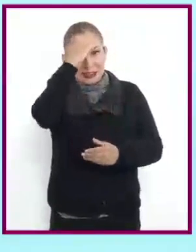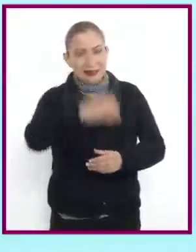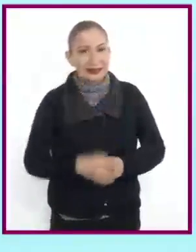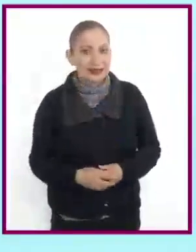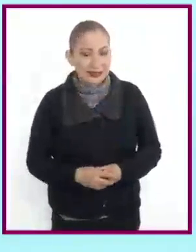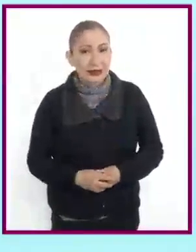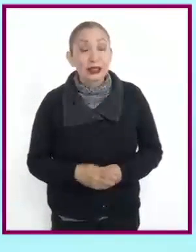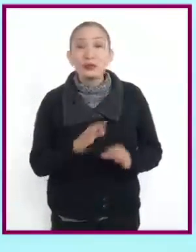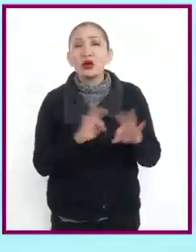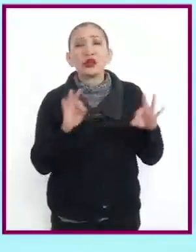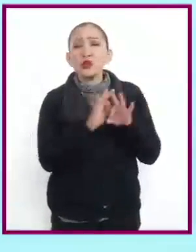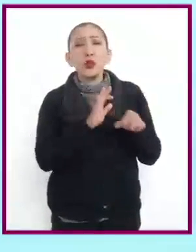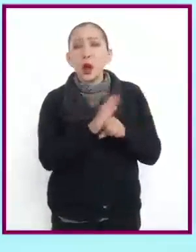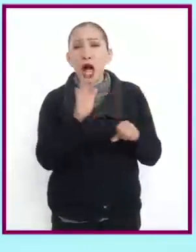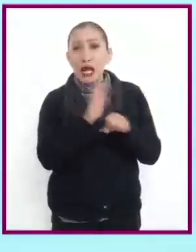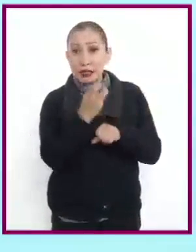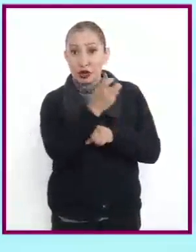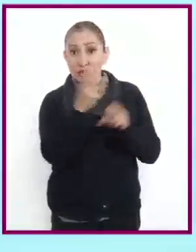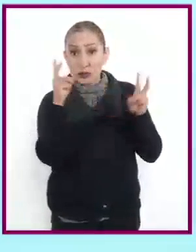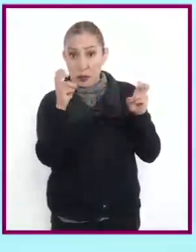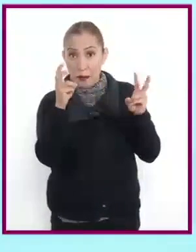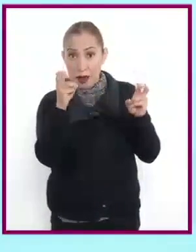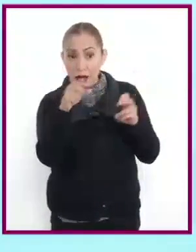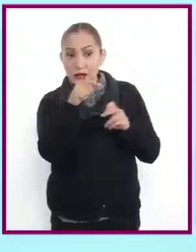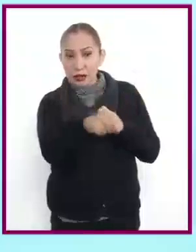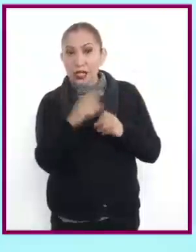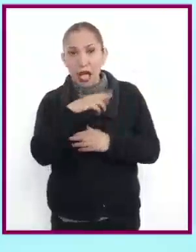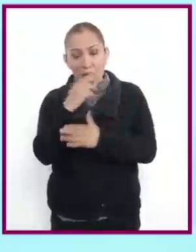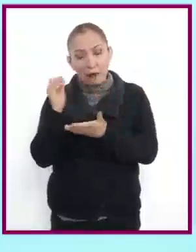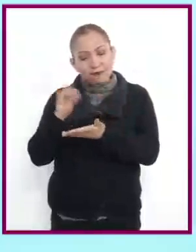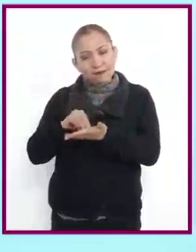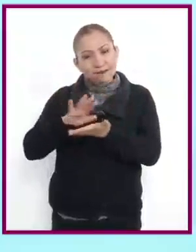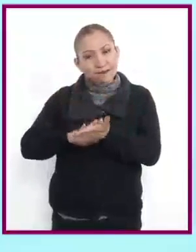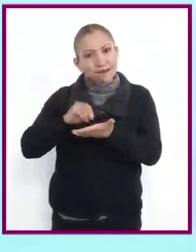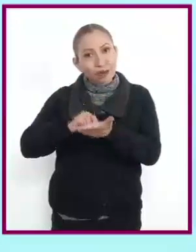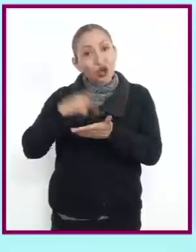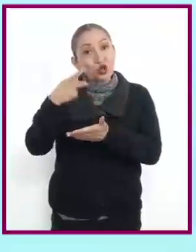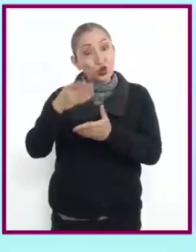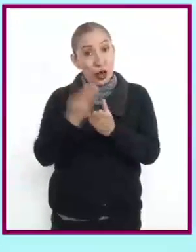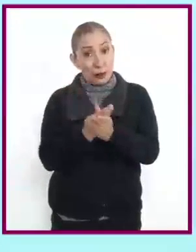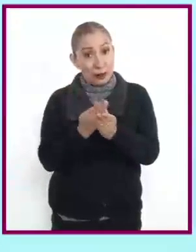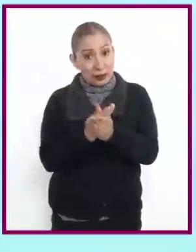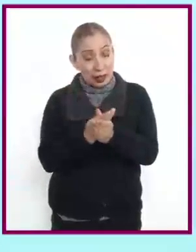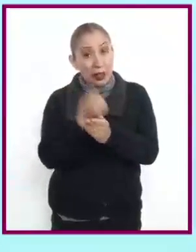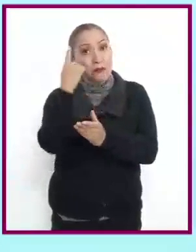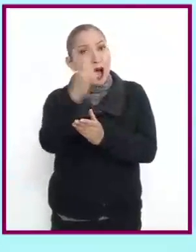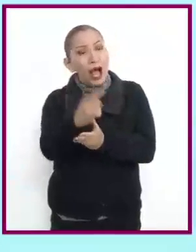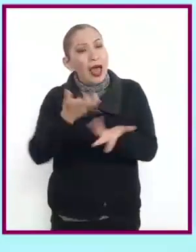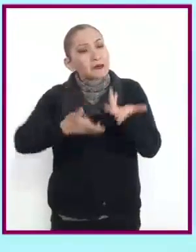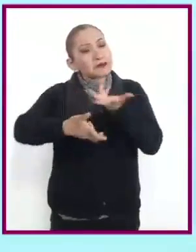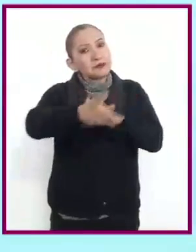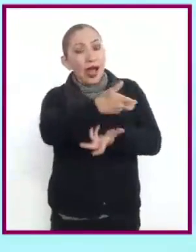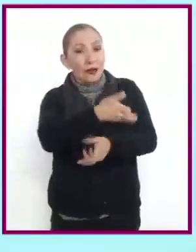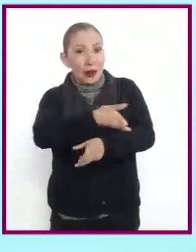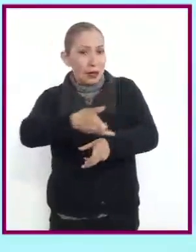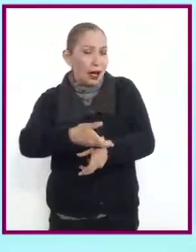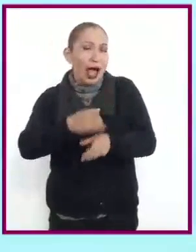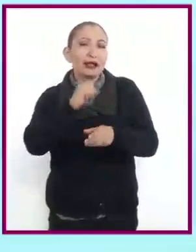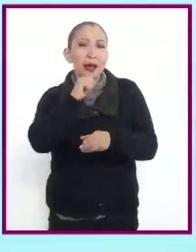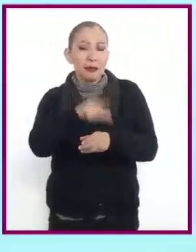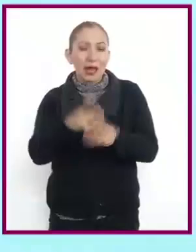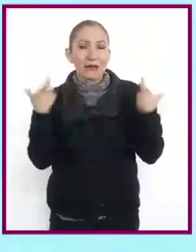migración. Para iniciar la sesión, recuerden tener cerca lápiz y hojas para sus apuntes, preguntas y actividades que